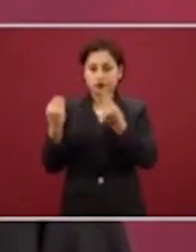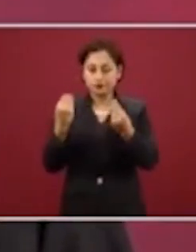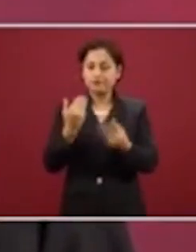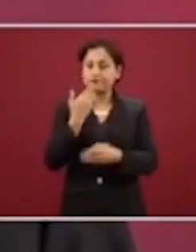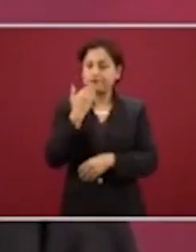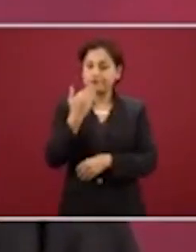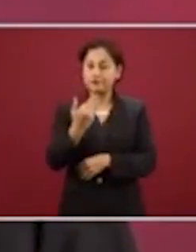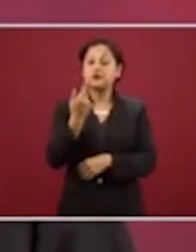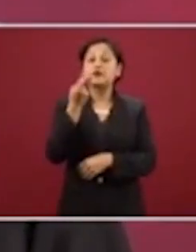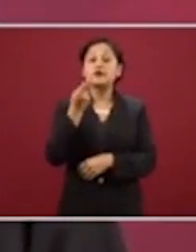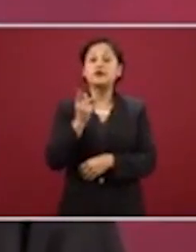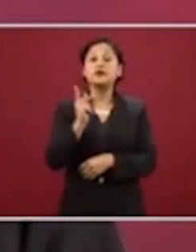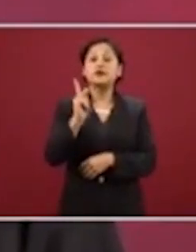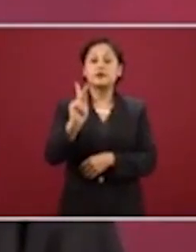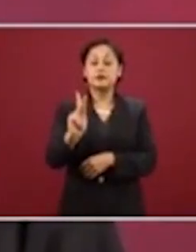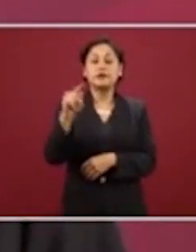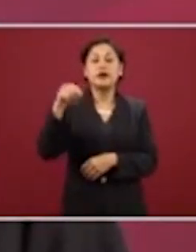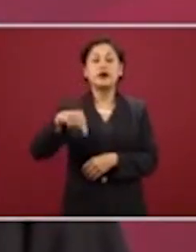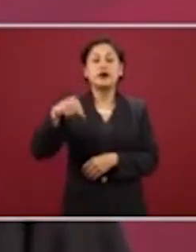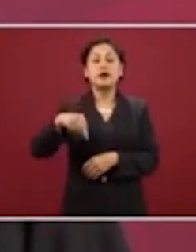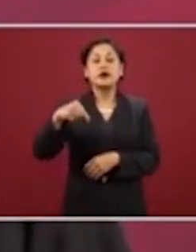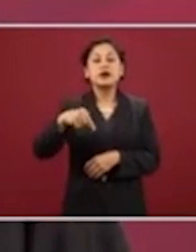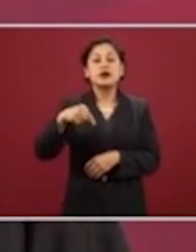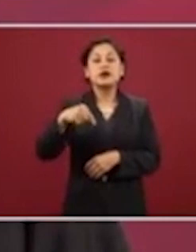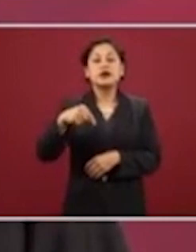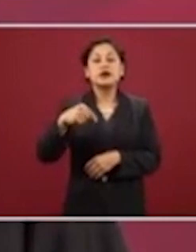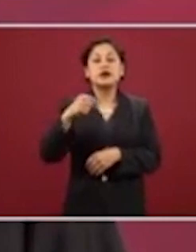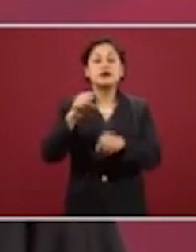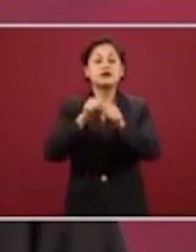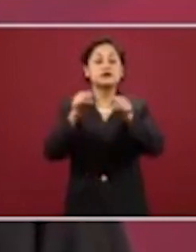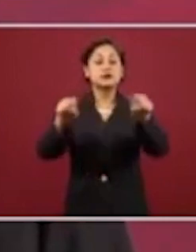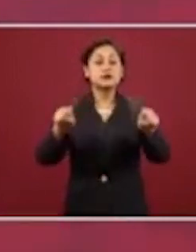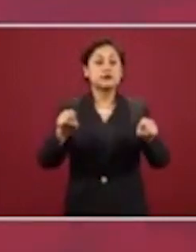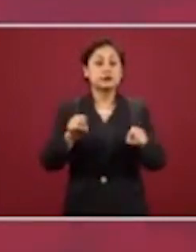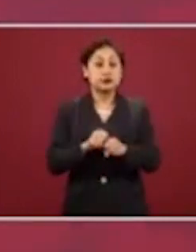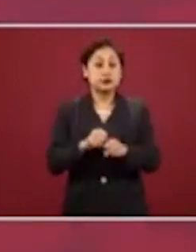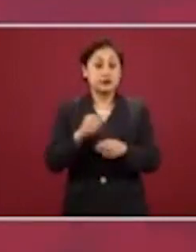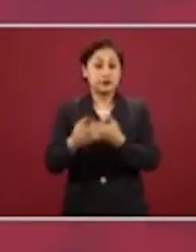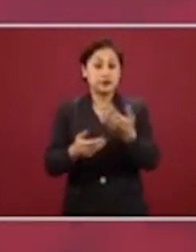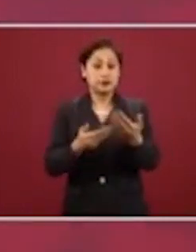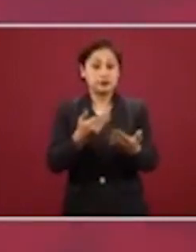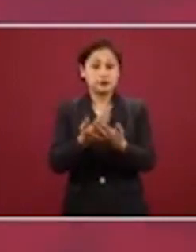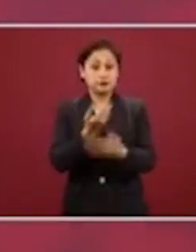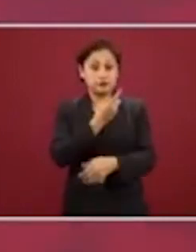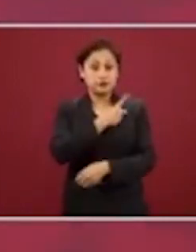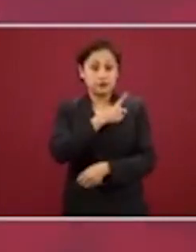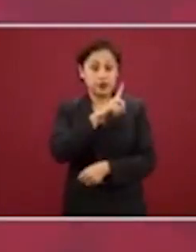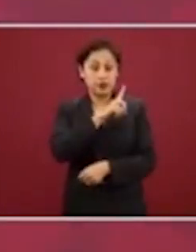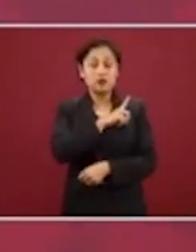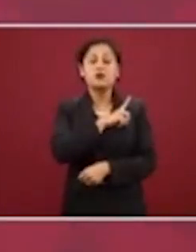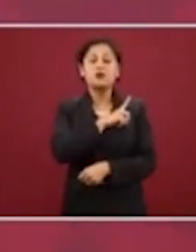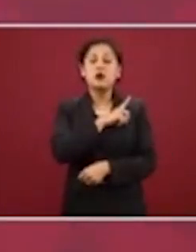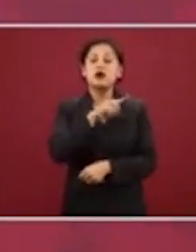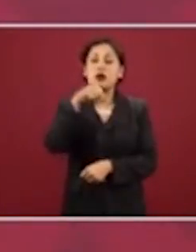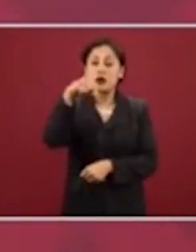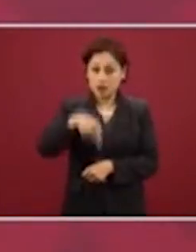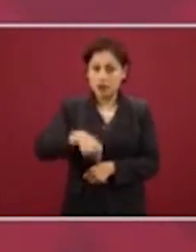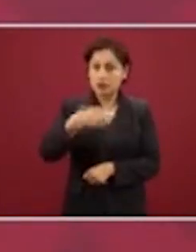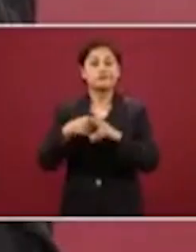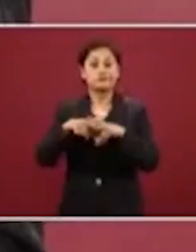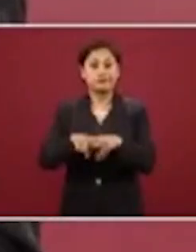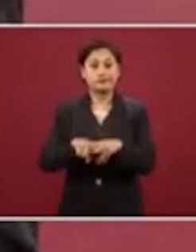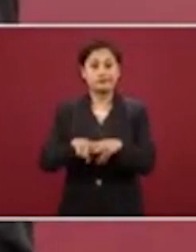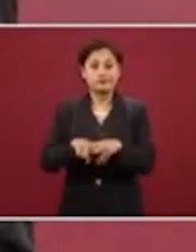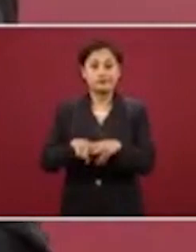anteriores el mandatario prometió que incluso cuando no se alcance el 40 por ciento de la votación si la decisión de la gente es mayoritaria